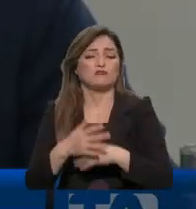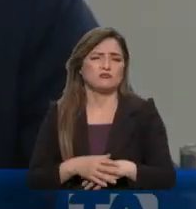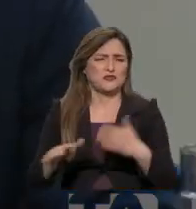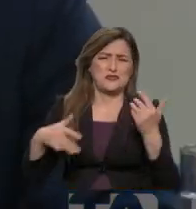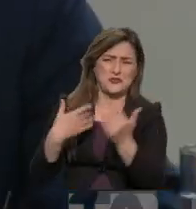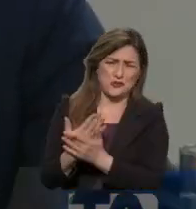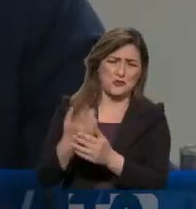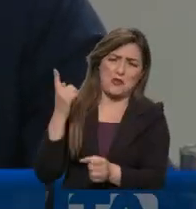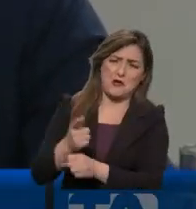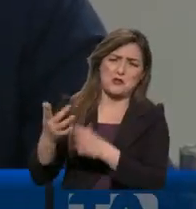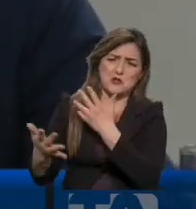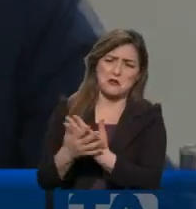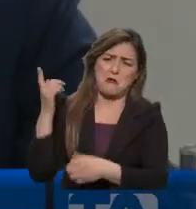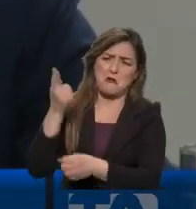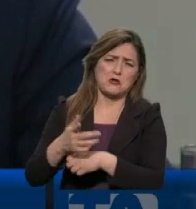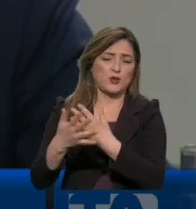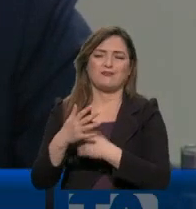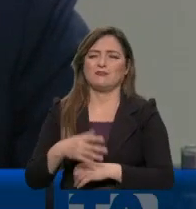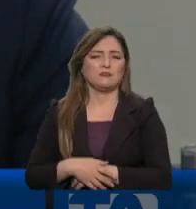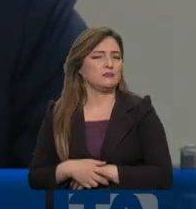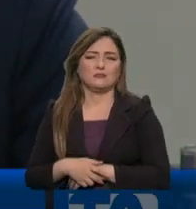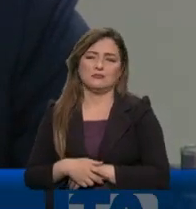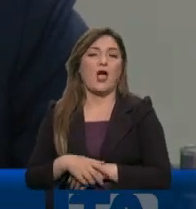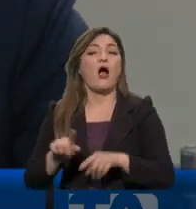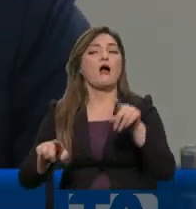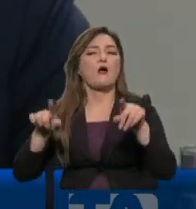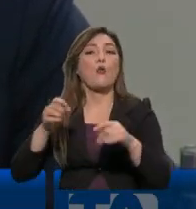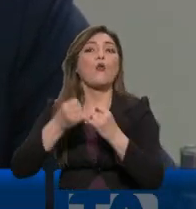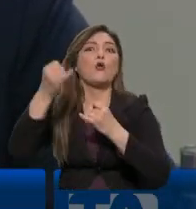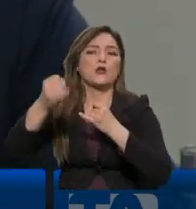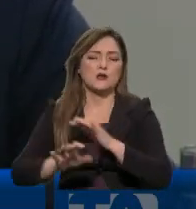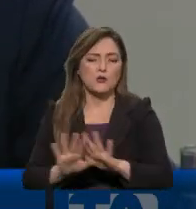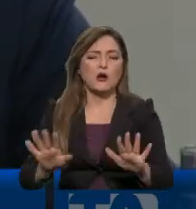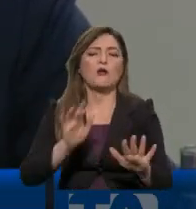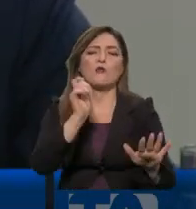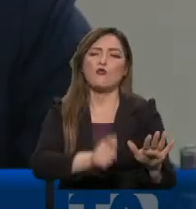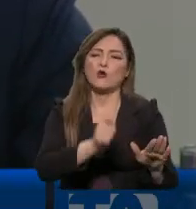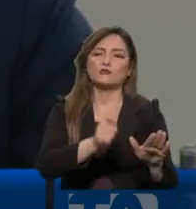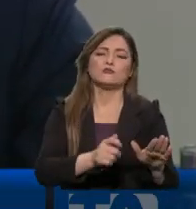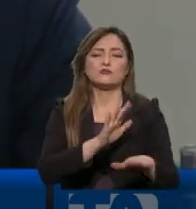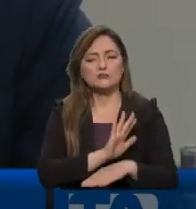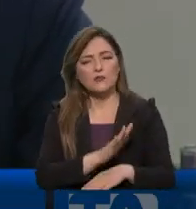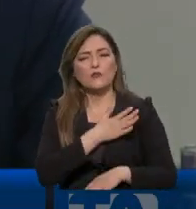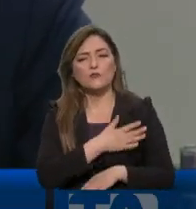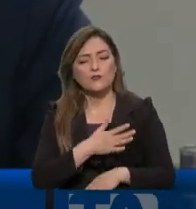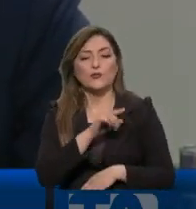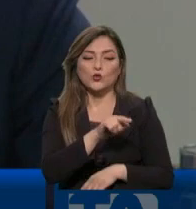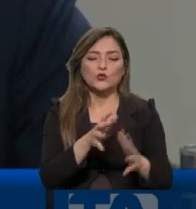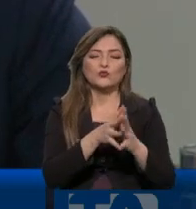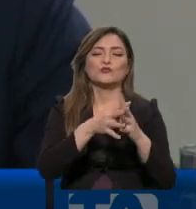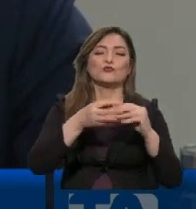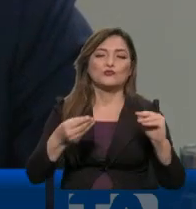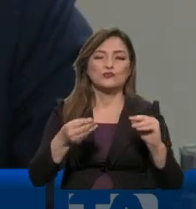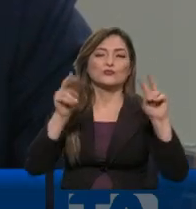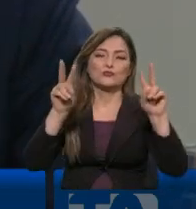preventiva debe ser utilizada de última ratio. Se podría otorgar a todos los jueces de garantías penales del país la facultad de resolver